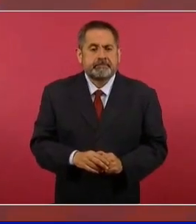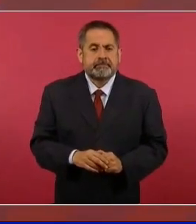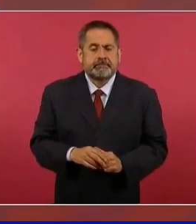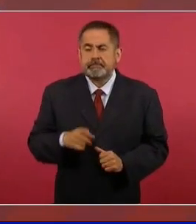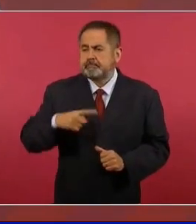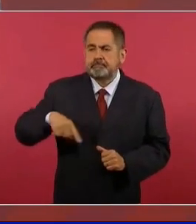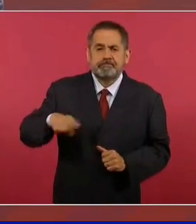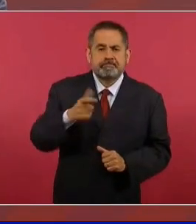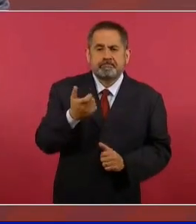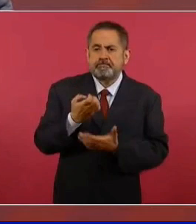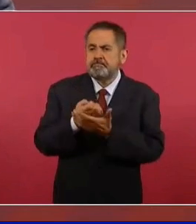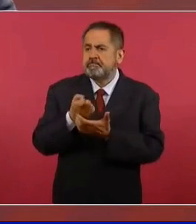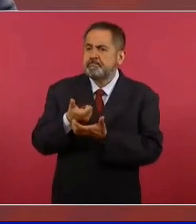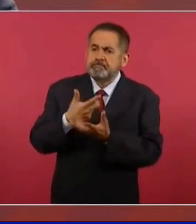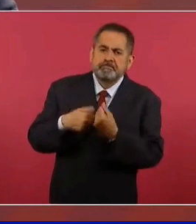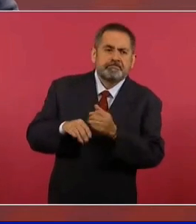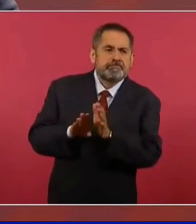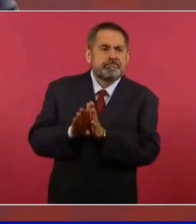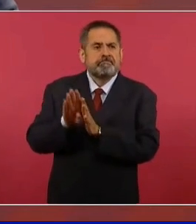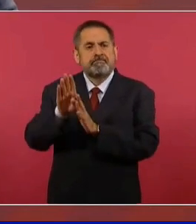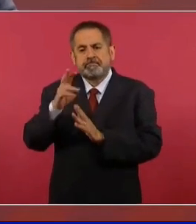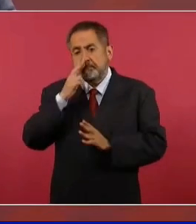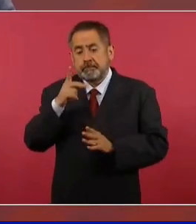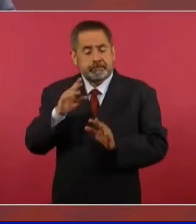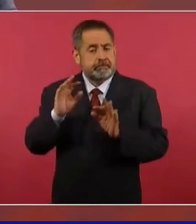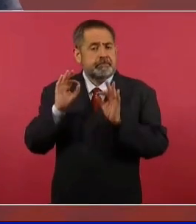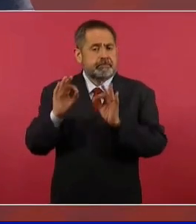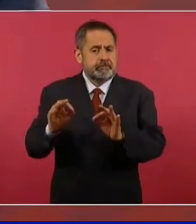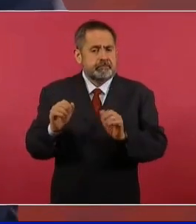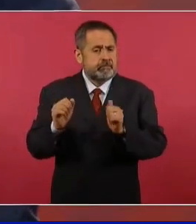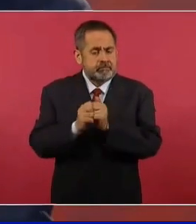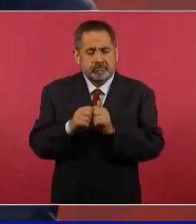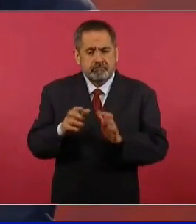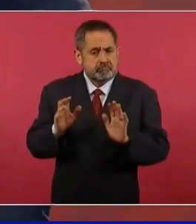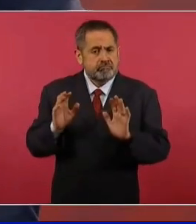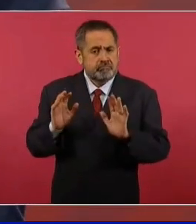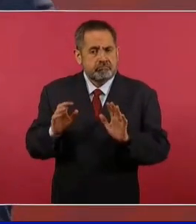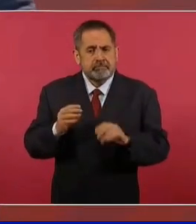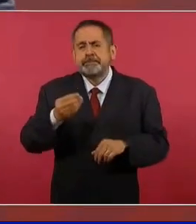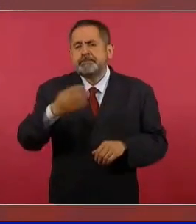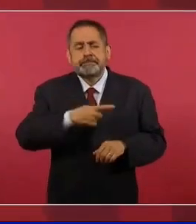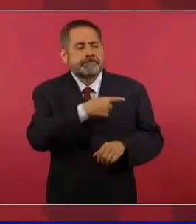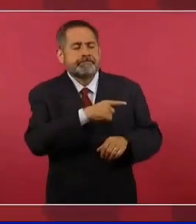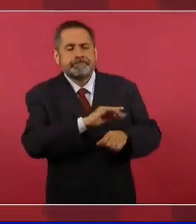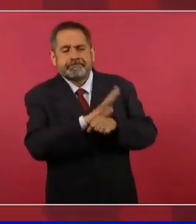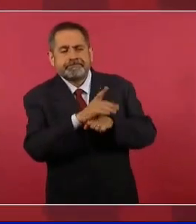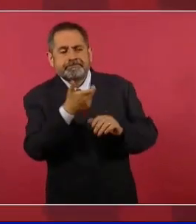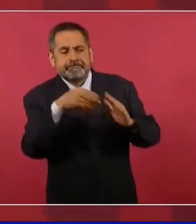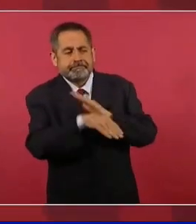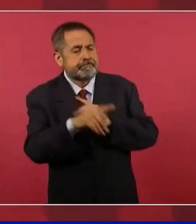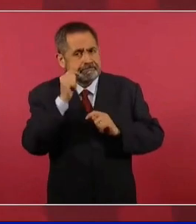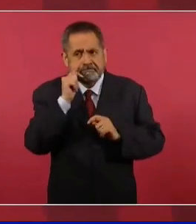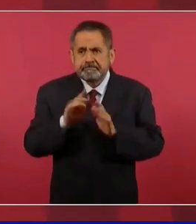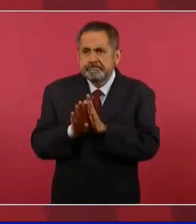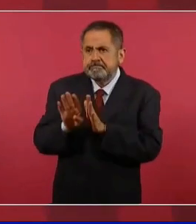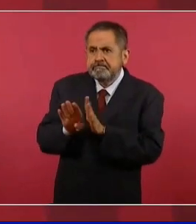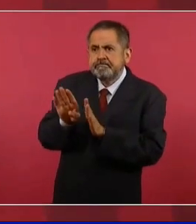crecimiento económico aún con la caída de la economía,